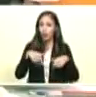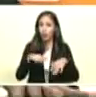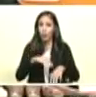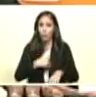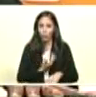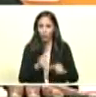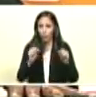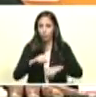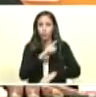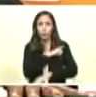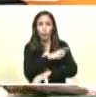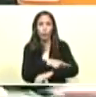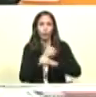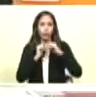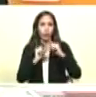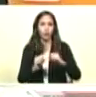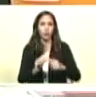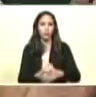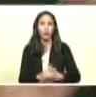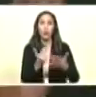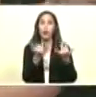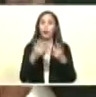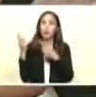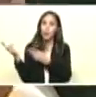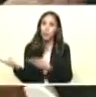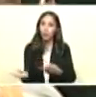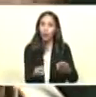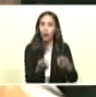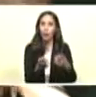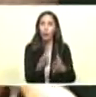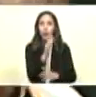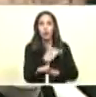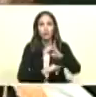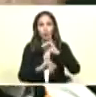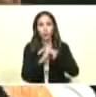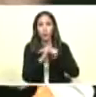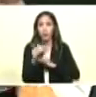Superman, ¿verdad? Bueno, y tenemos un invitado internacional muy importante.